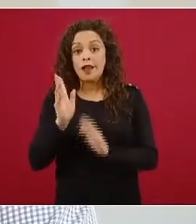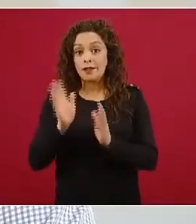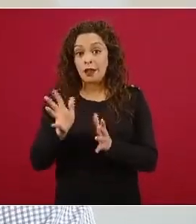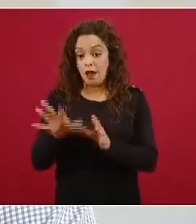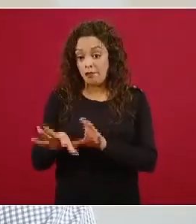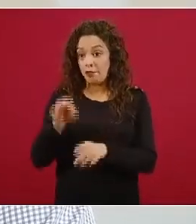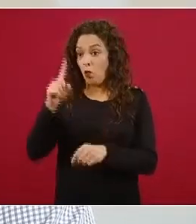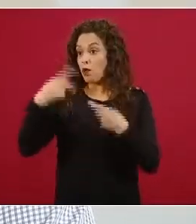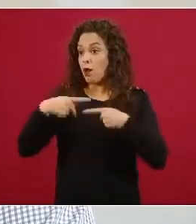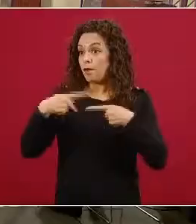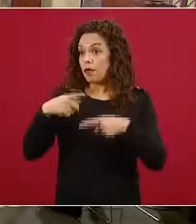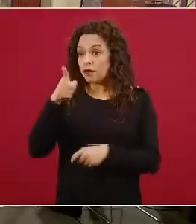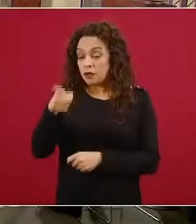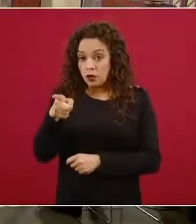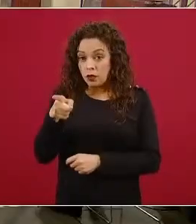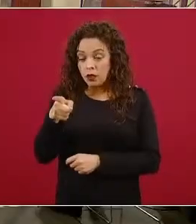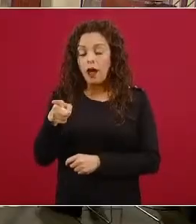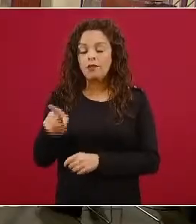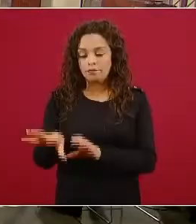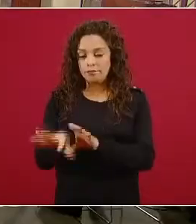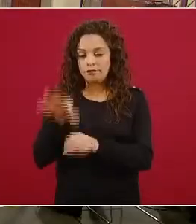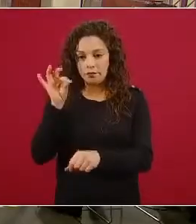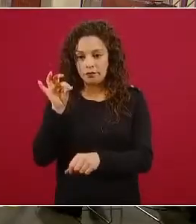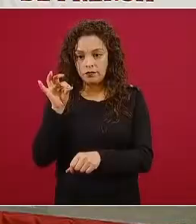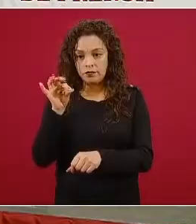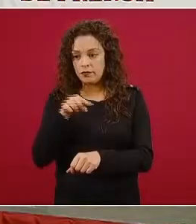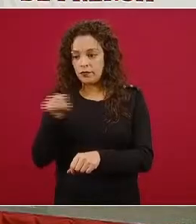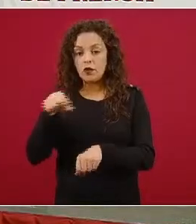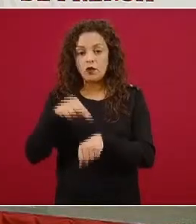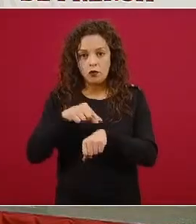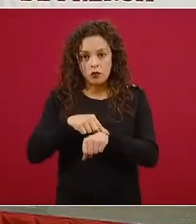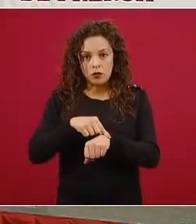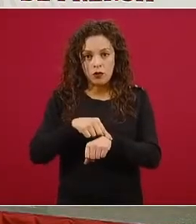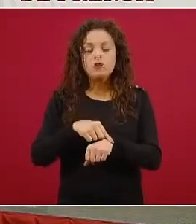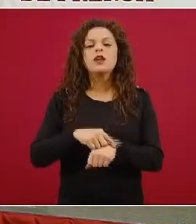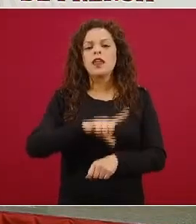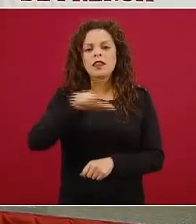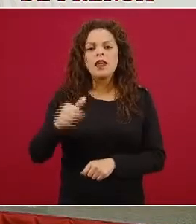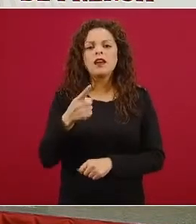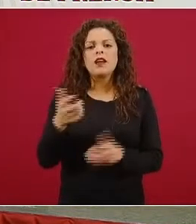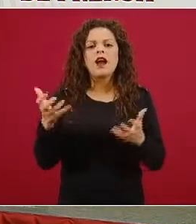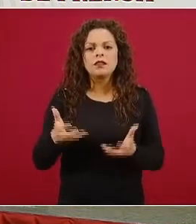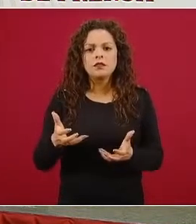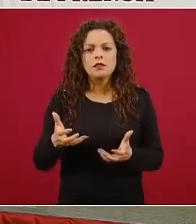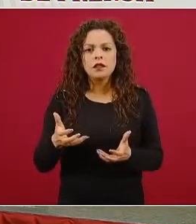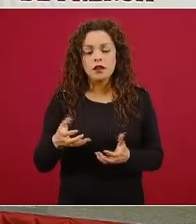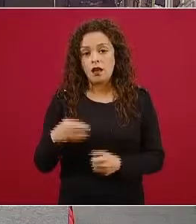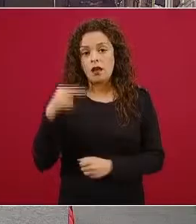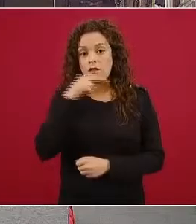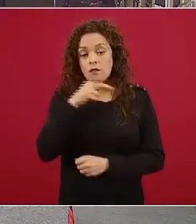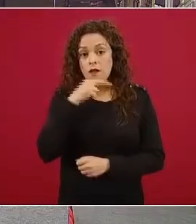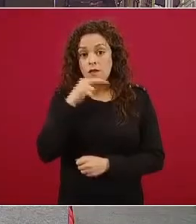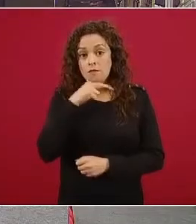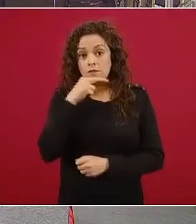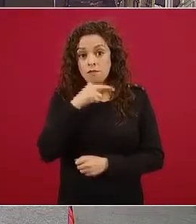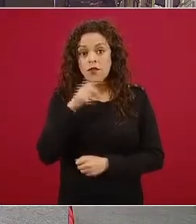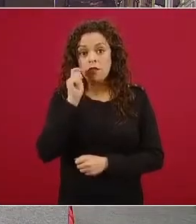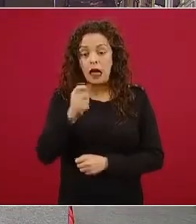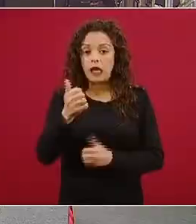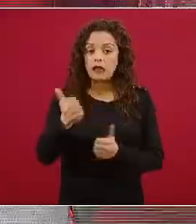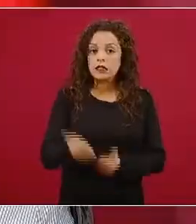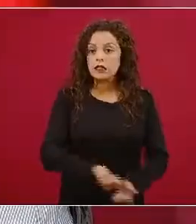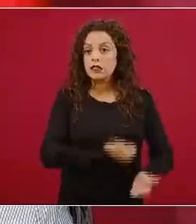adquirida de un paciente por una unidad médica, viene entonces ahora el proceso inmediato siguiente, que es el de